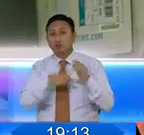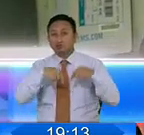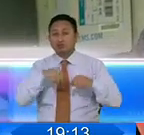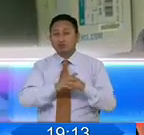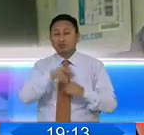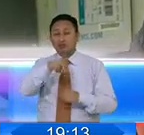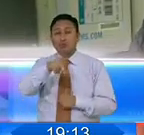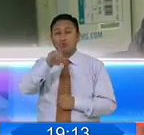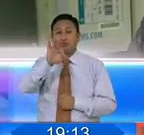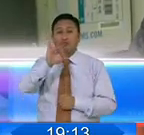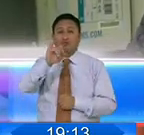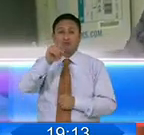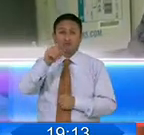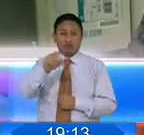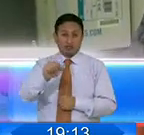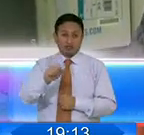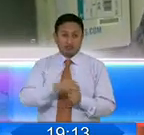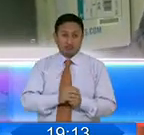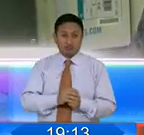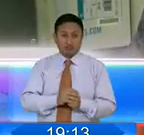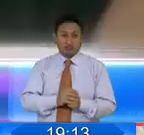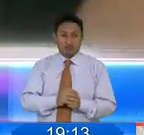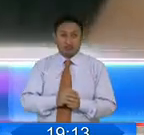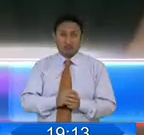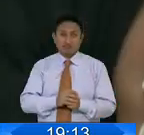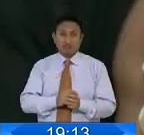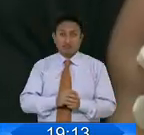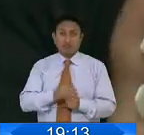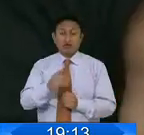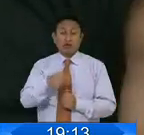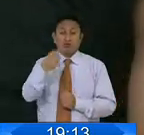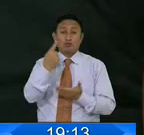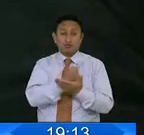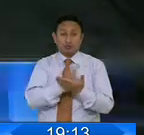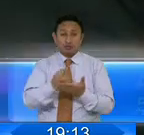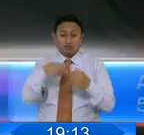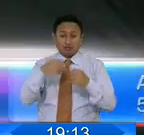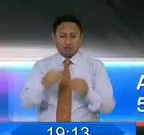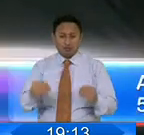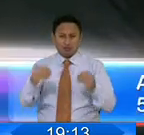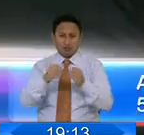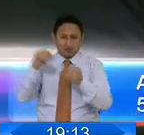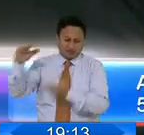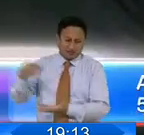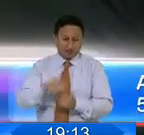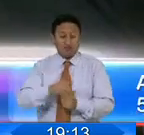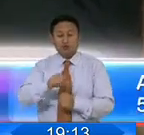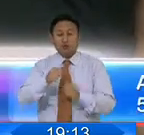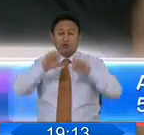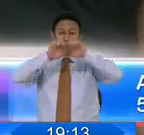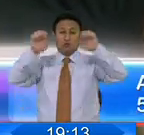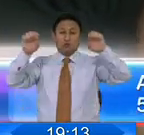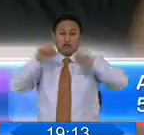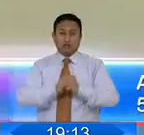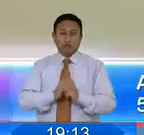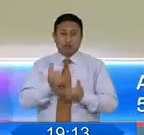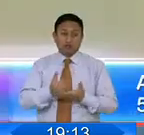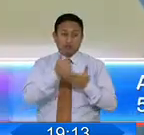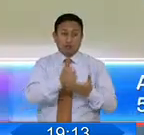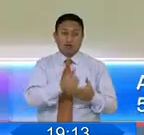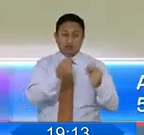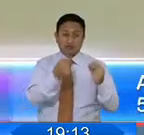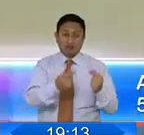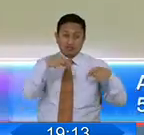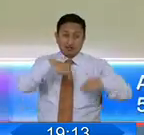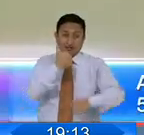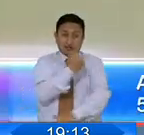Pfizer más de 300.000 vacunas recibidas. En las próximas semanas llegarían más vacunas de otras farmacéuticas que permitirán aumentar